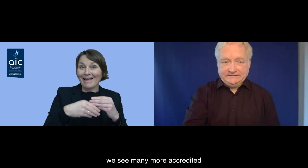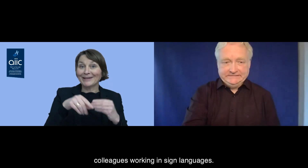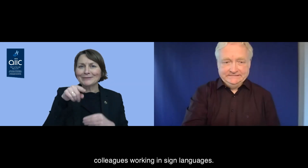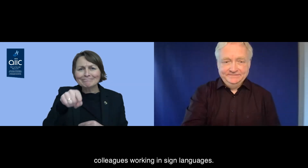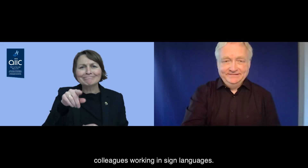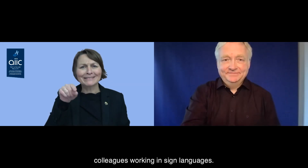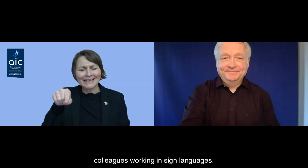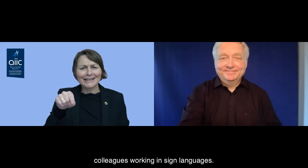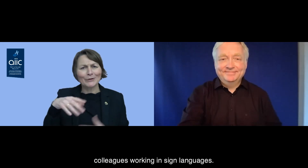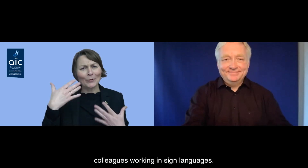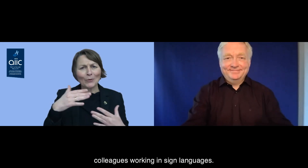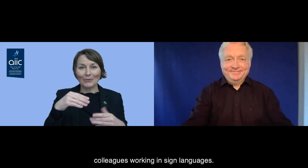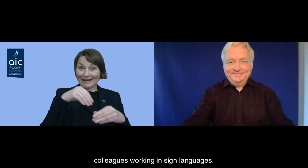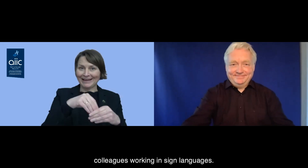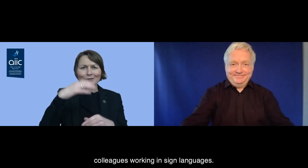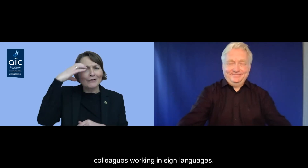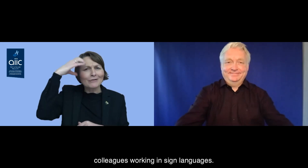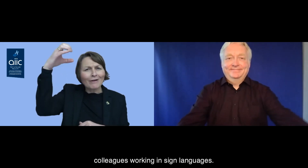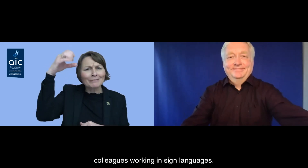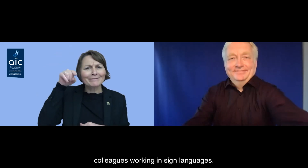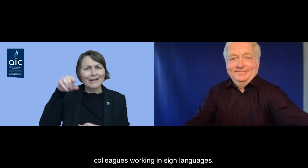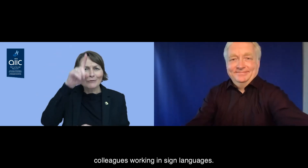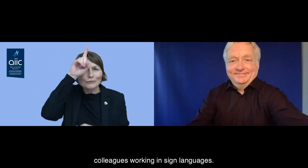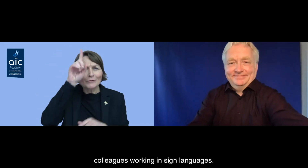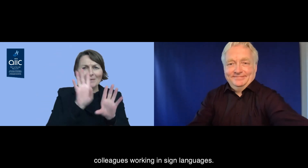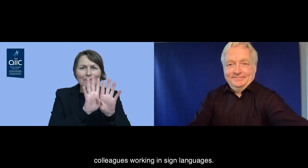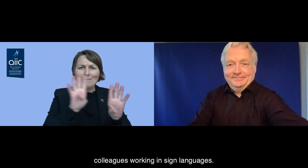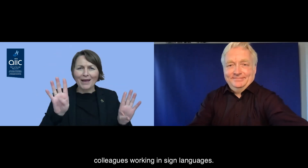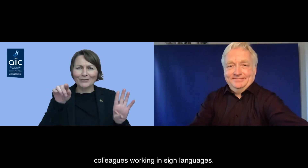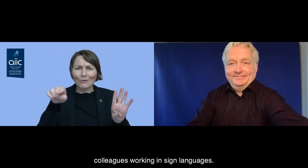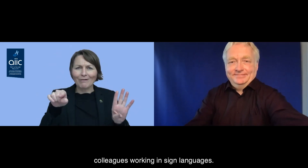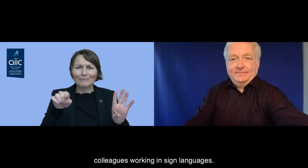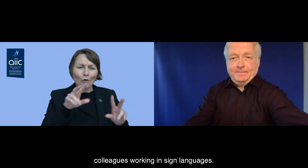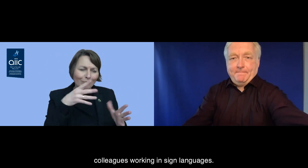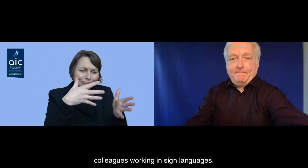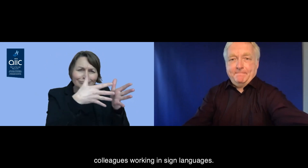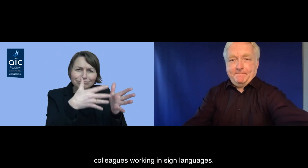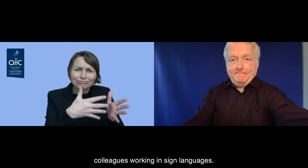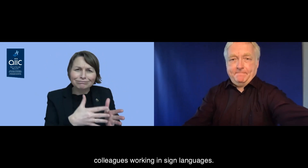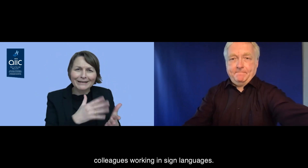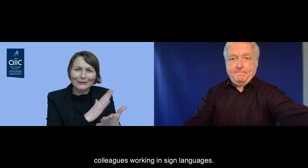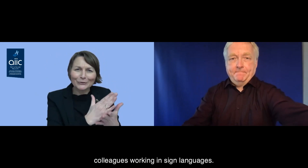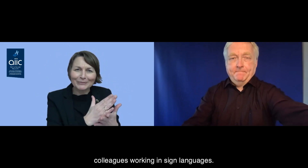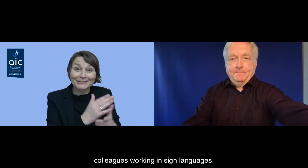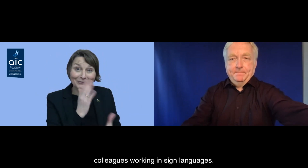hay muchos más colegas acreditados que trabajan en lenguas de signos.